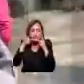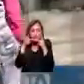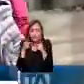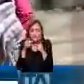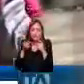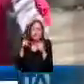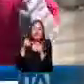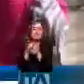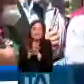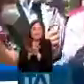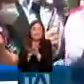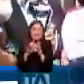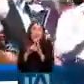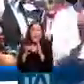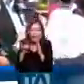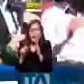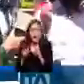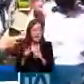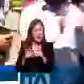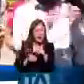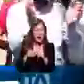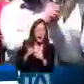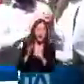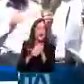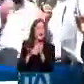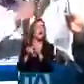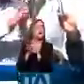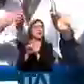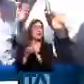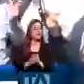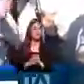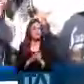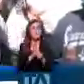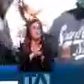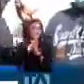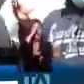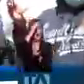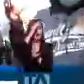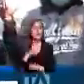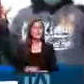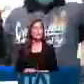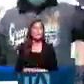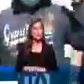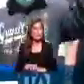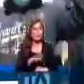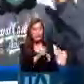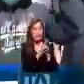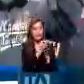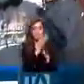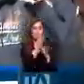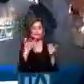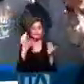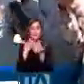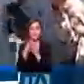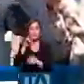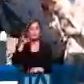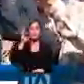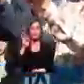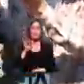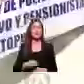supuestas operaciones financieras irregulares del Instituto de Seguridad Social de la Policía Nacional entre 2014 y